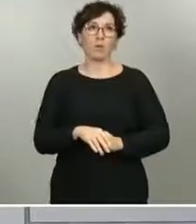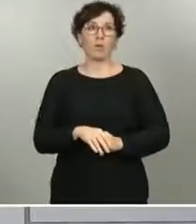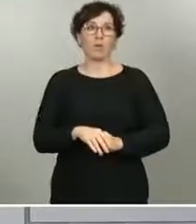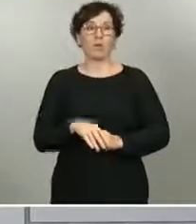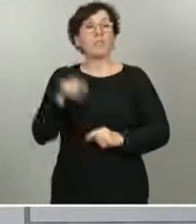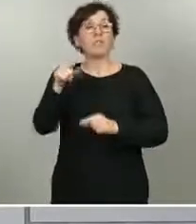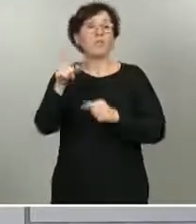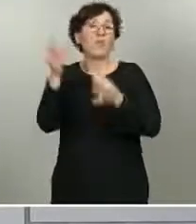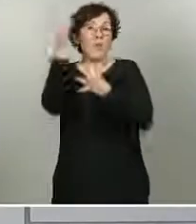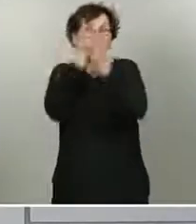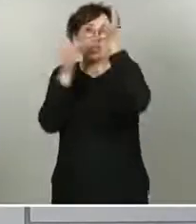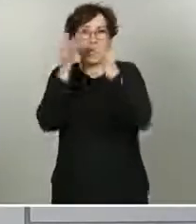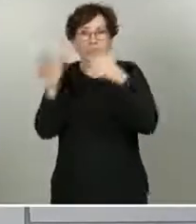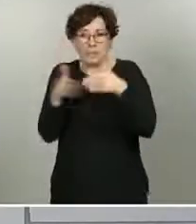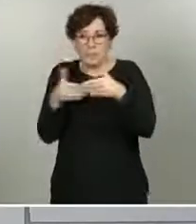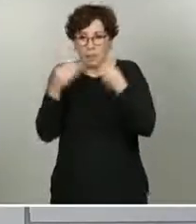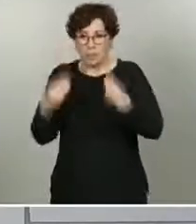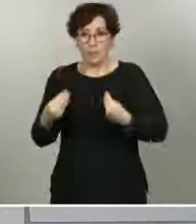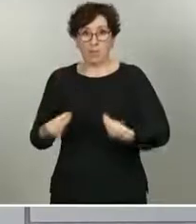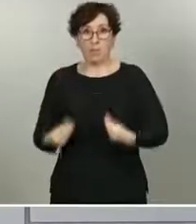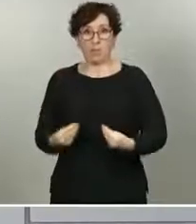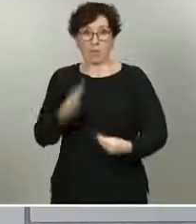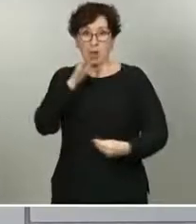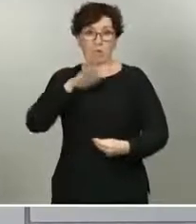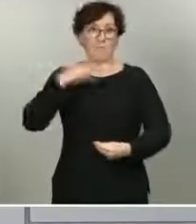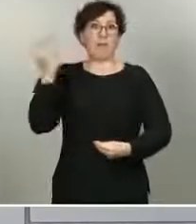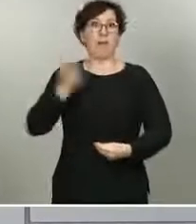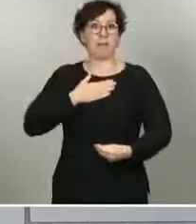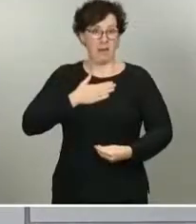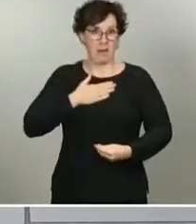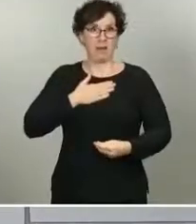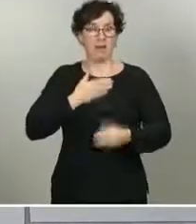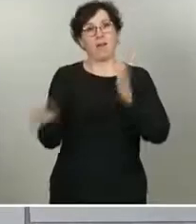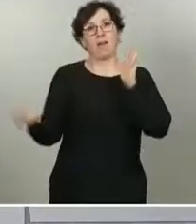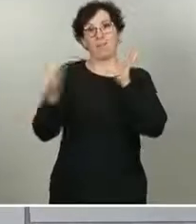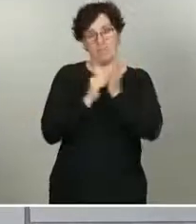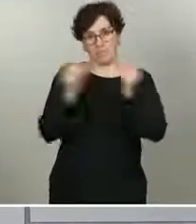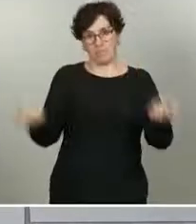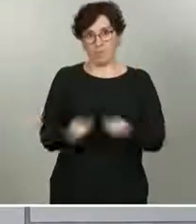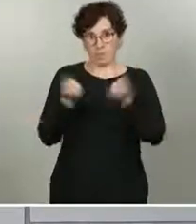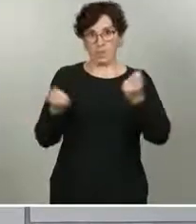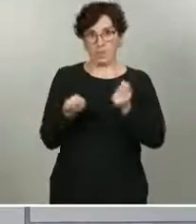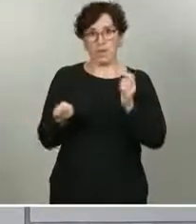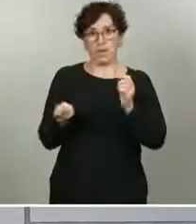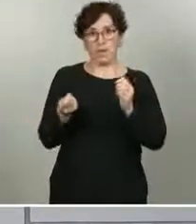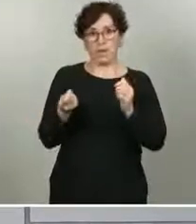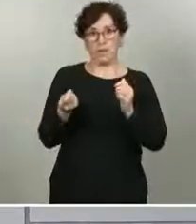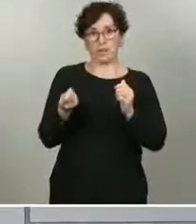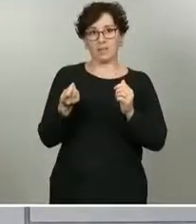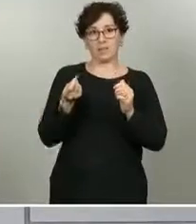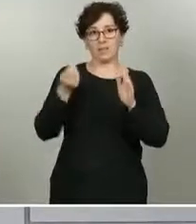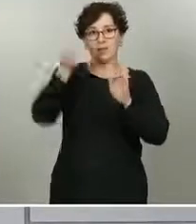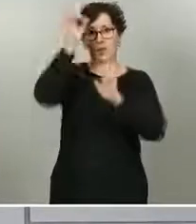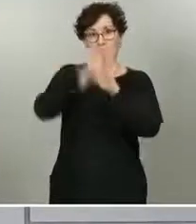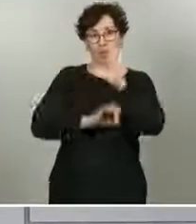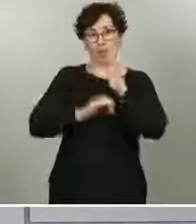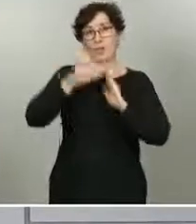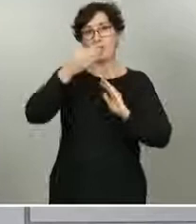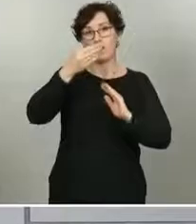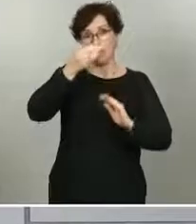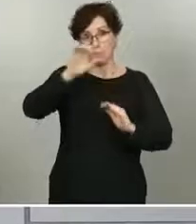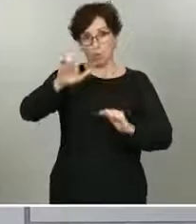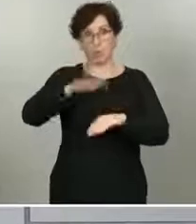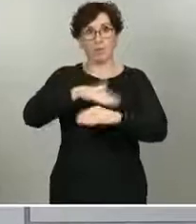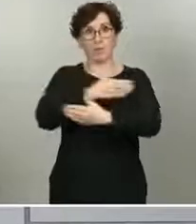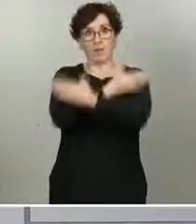mañana esperamos que lo antes posible puedan aparecerán publicadas estas estas instrucciones en el boletín oficial del estado para que todos ustedes tengan